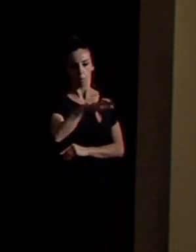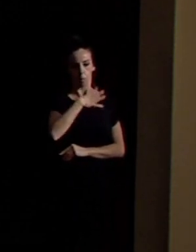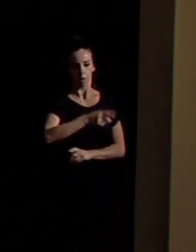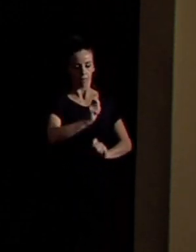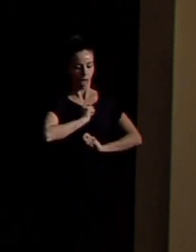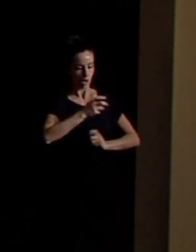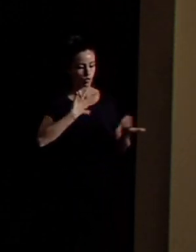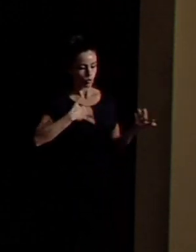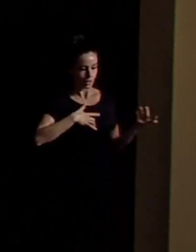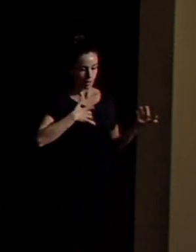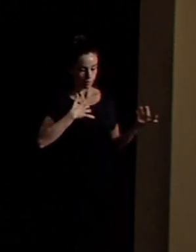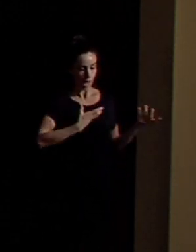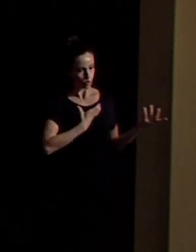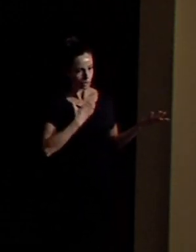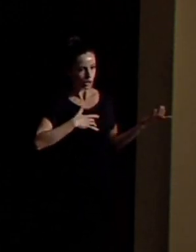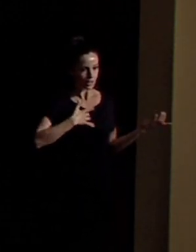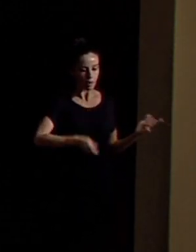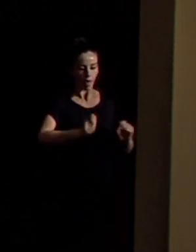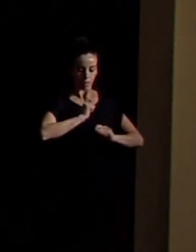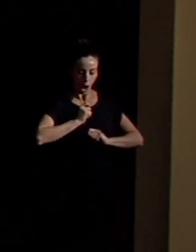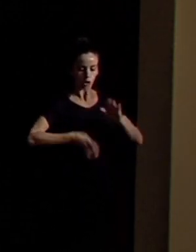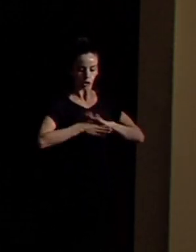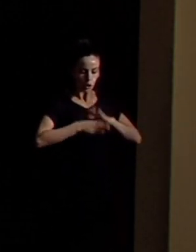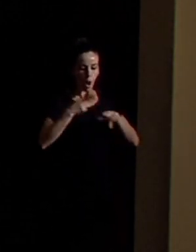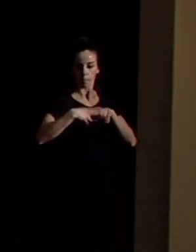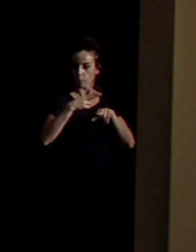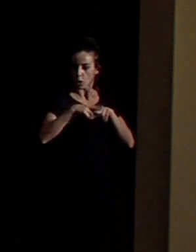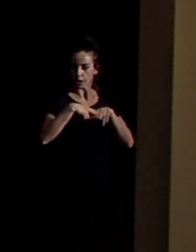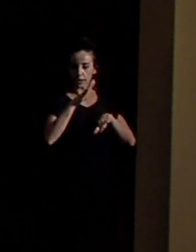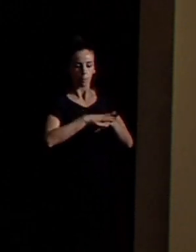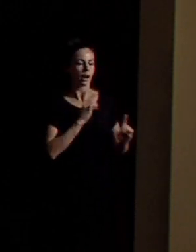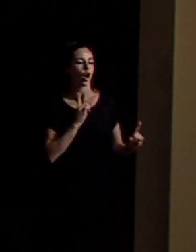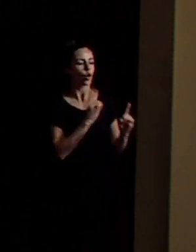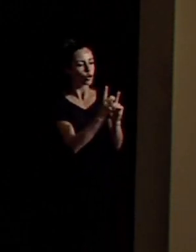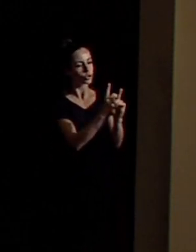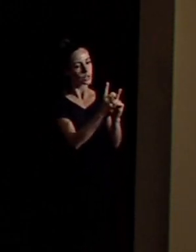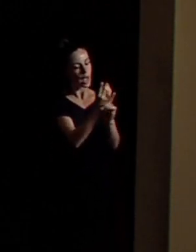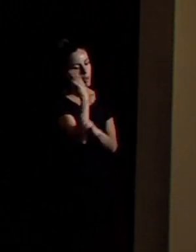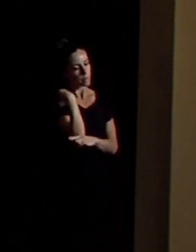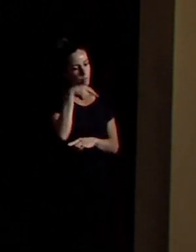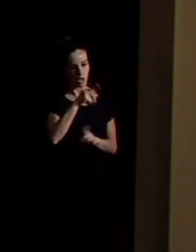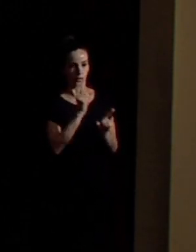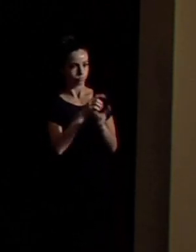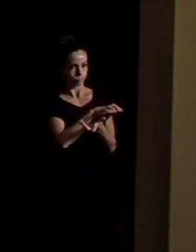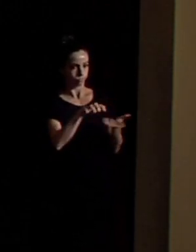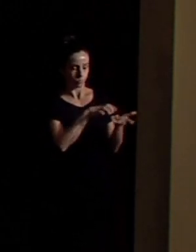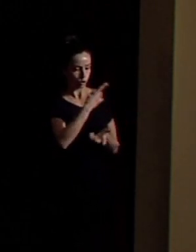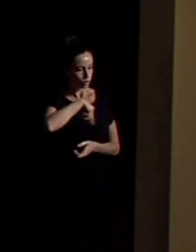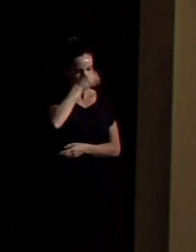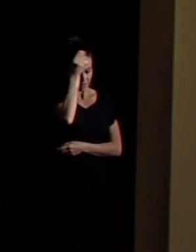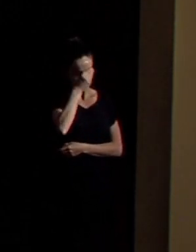al Ayuntamiento de Sevilla seguir teniendo políticas para frenar esa lacra que consideramos